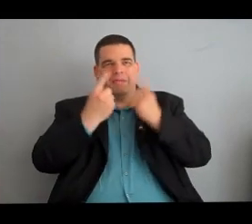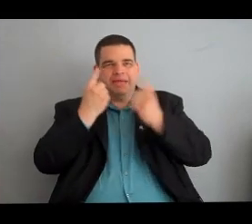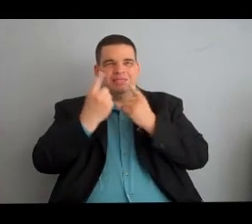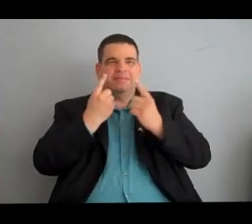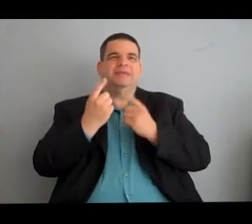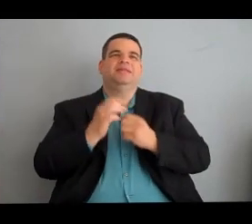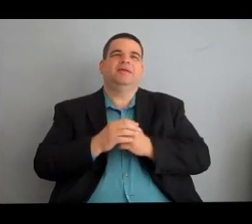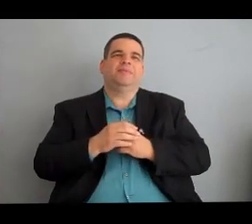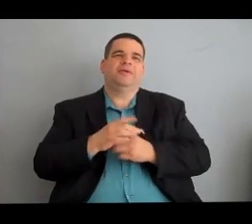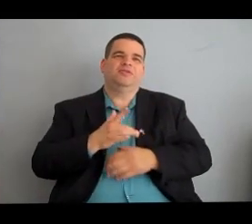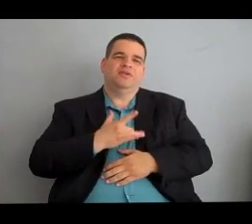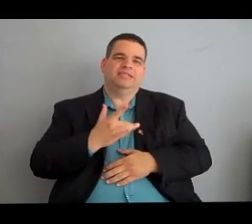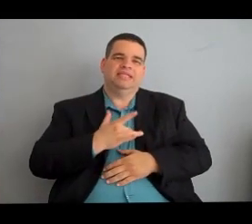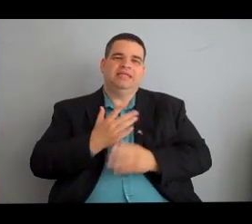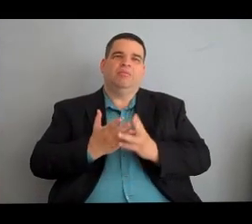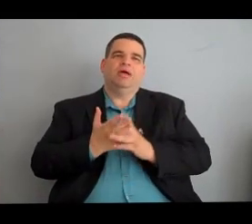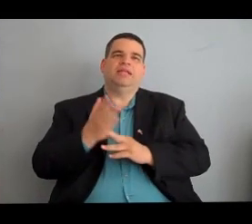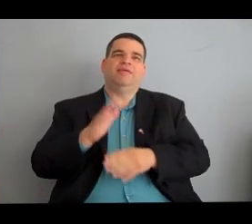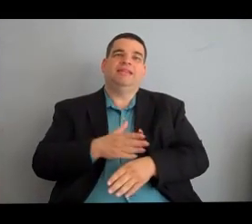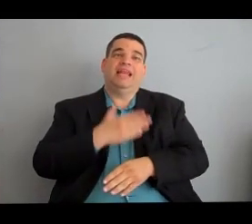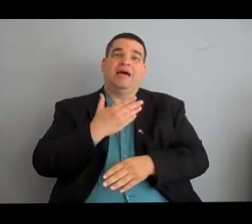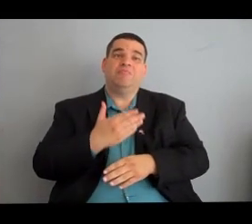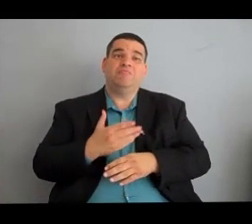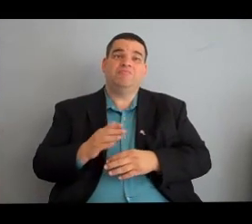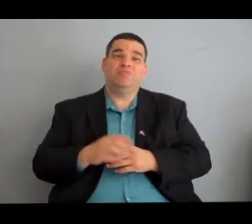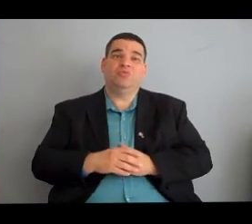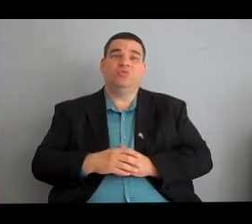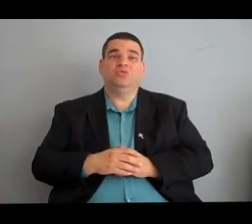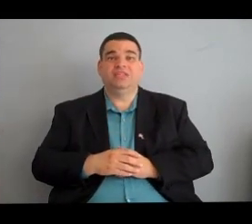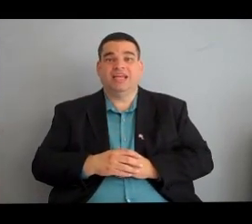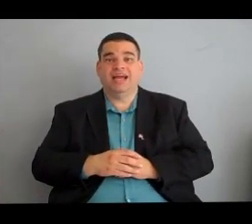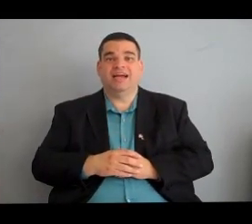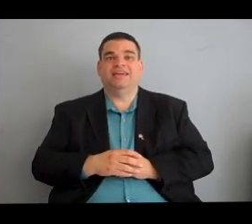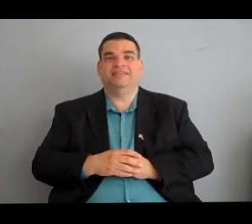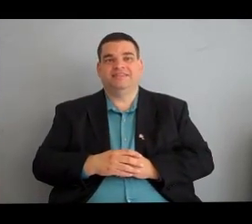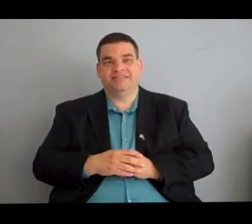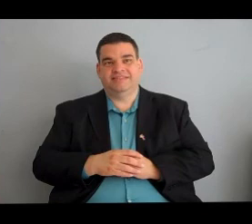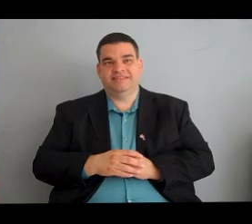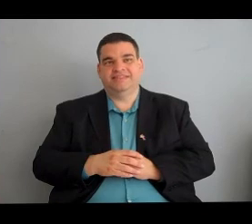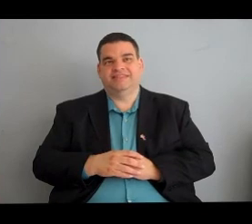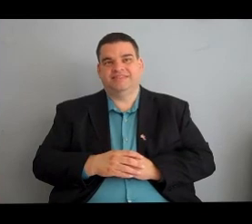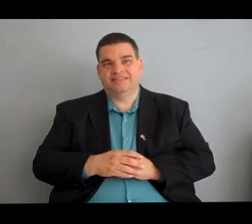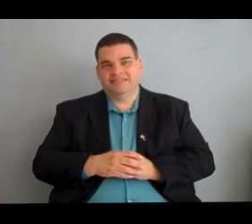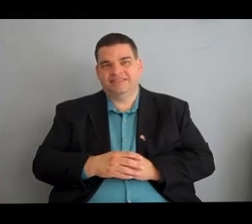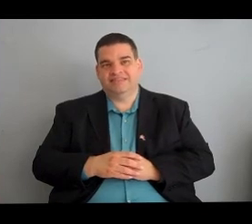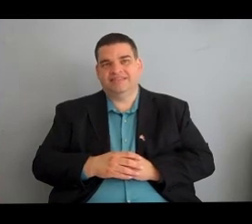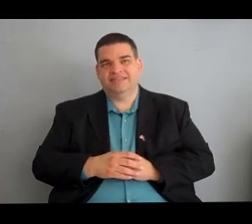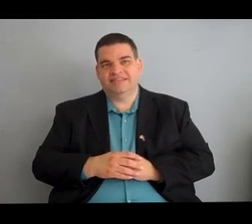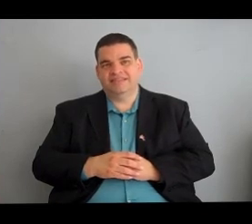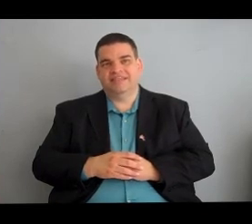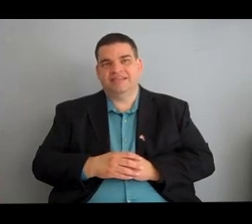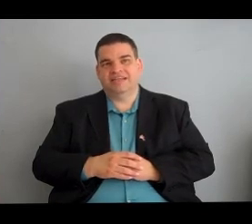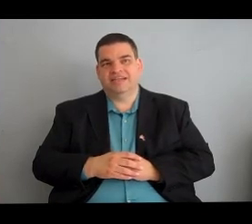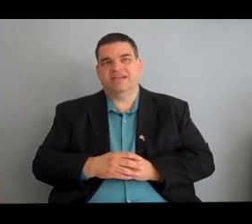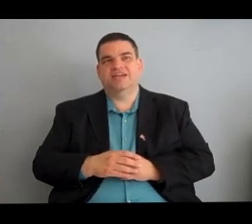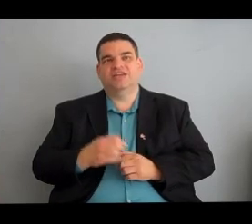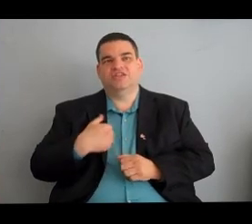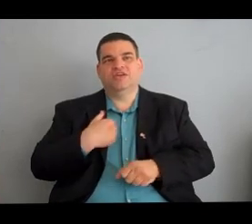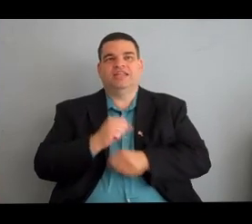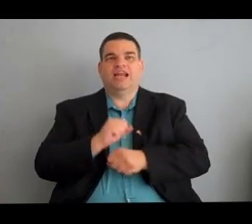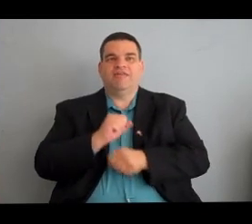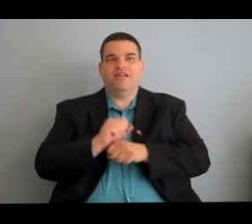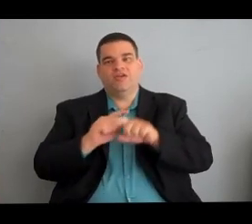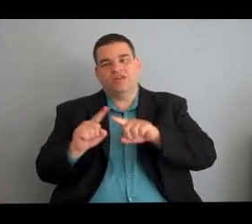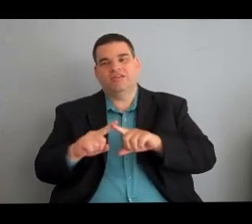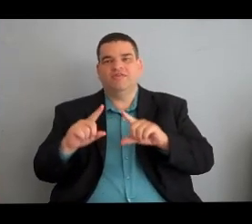música. Y esa es la realidad. Yo he trabajado con diferentes agrupaciones, con 5, 6, 7,